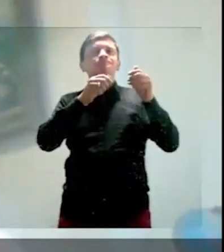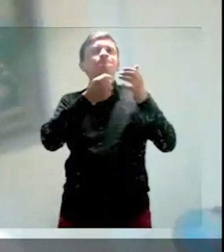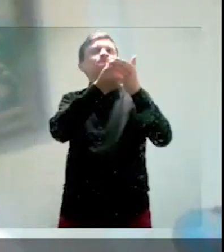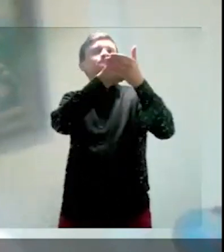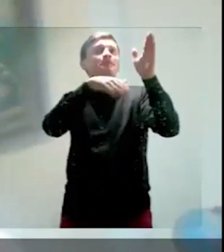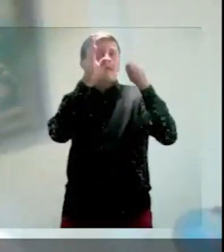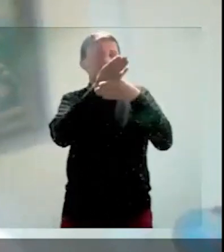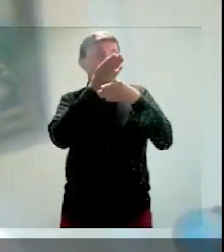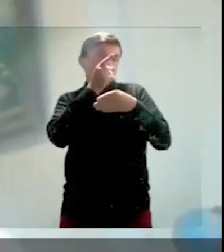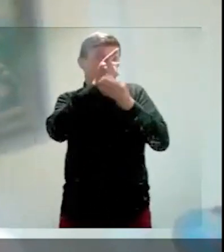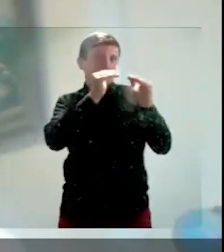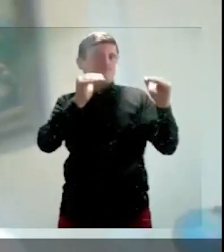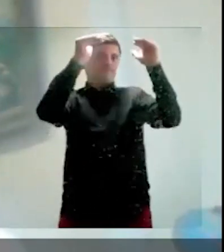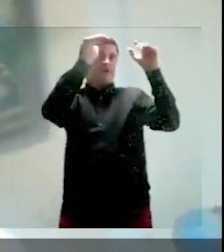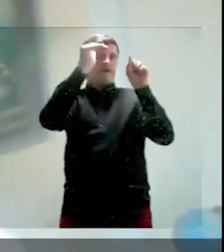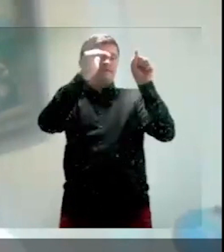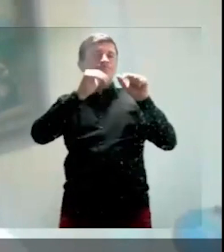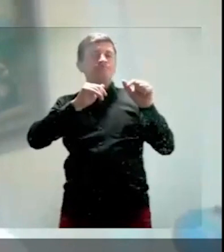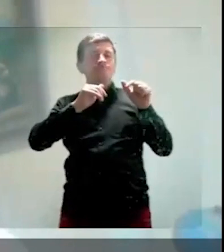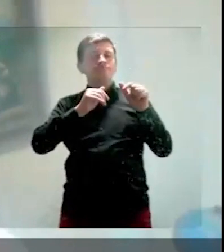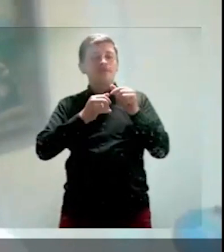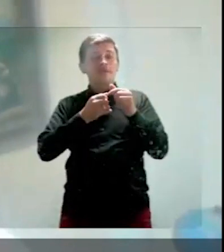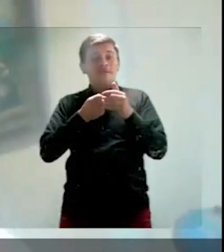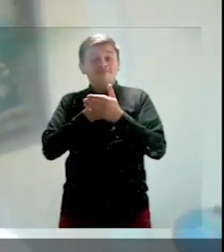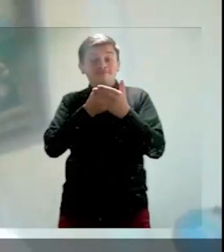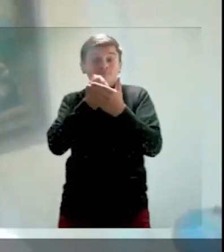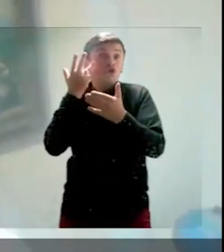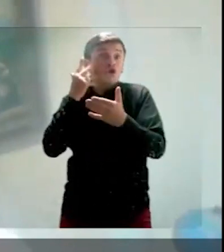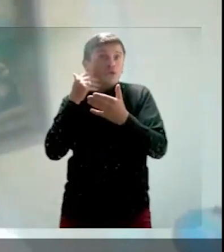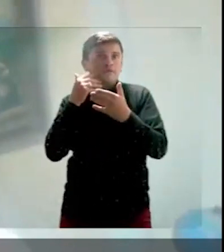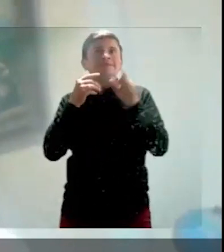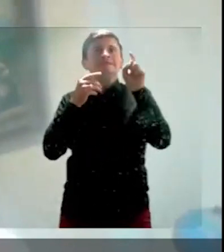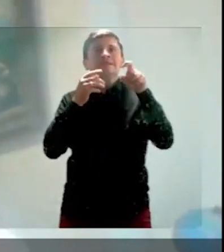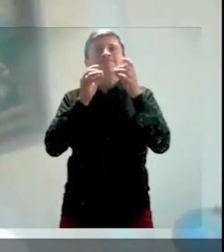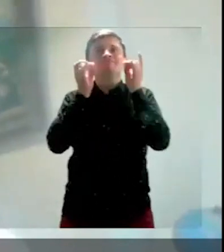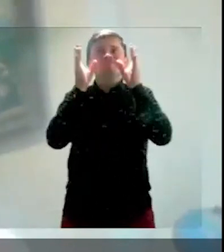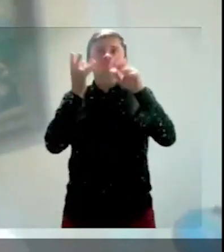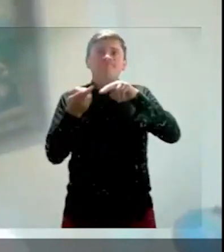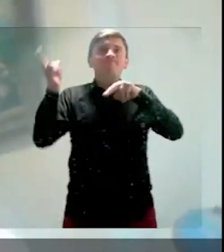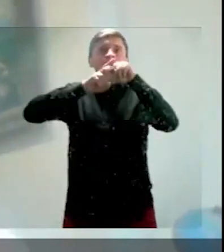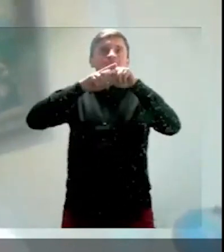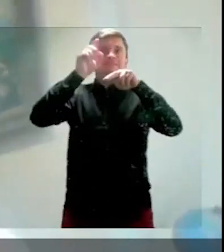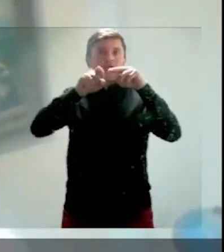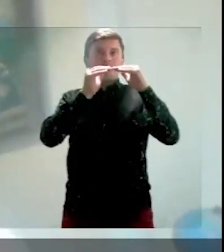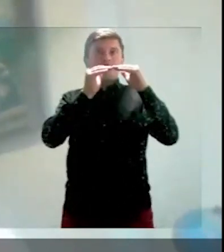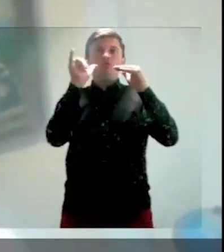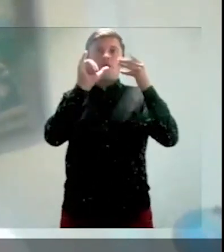mayores problemas, sea cada día, digamos, más gravosa para quien intenta